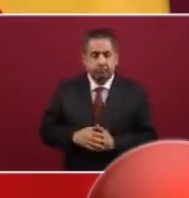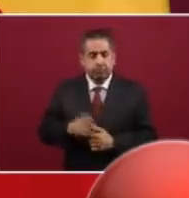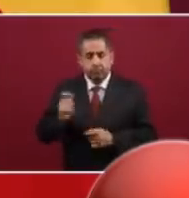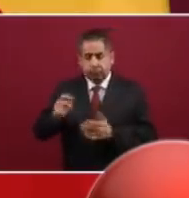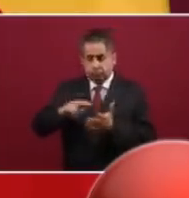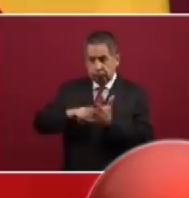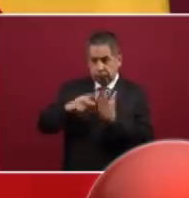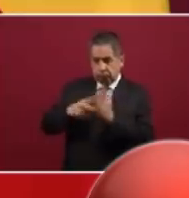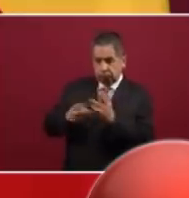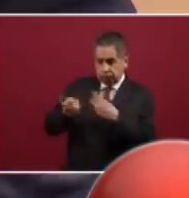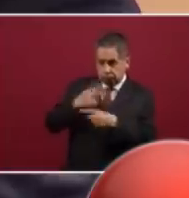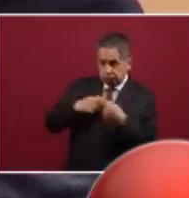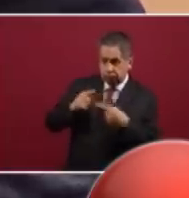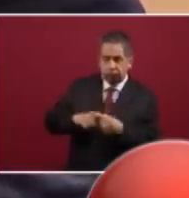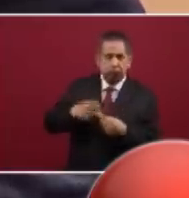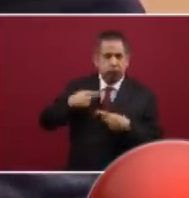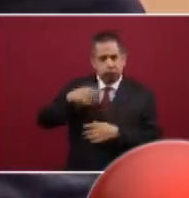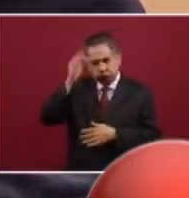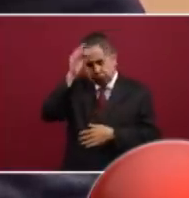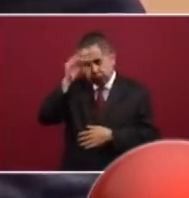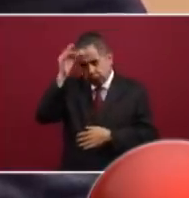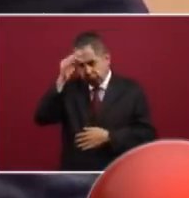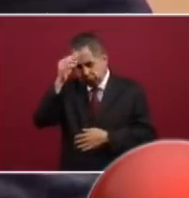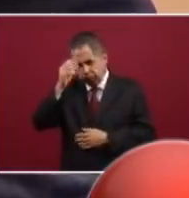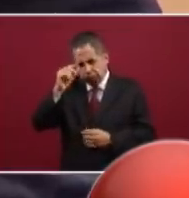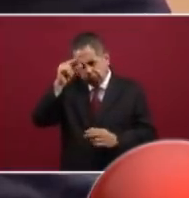ingenieros hasta filósofos,